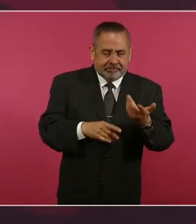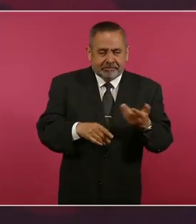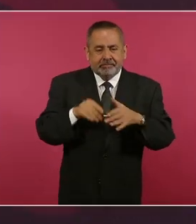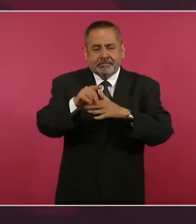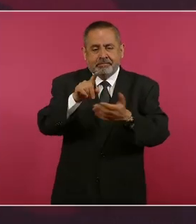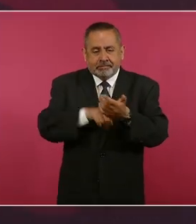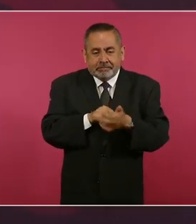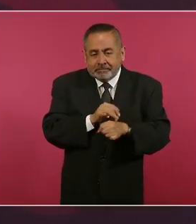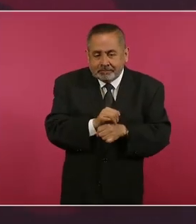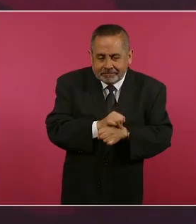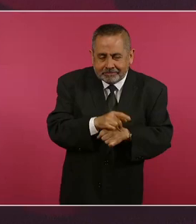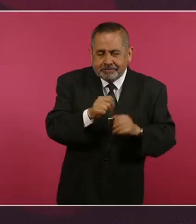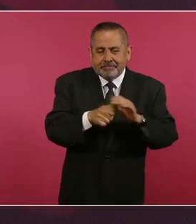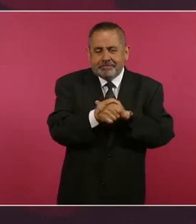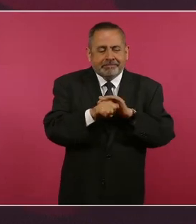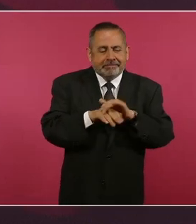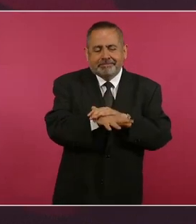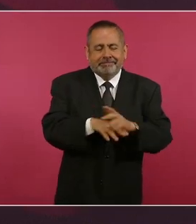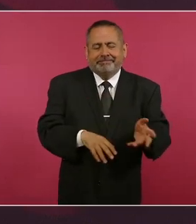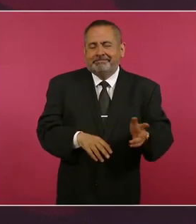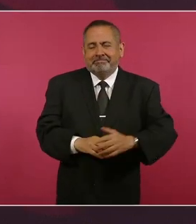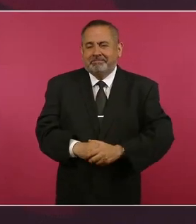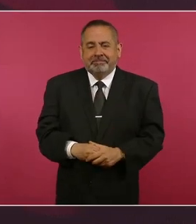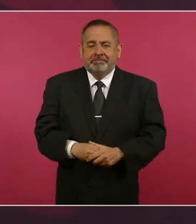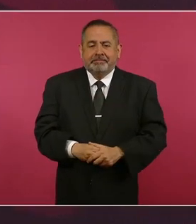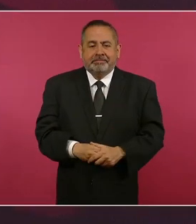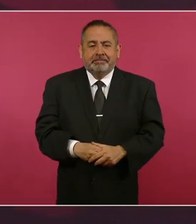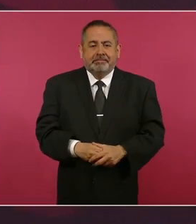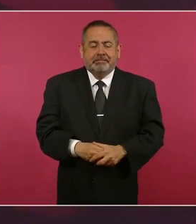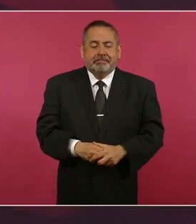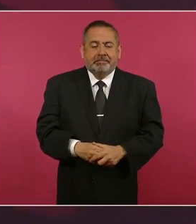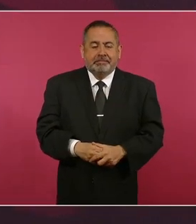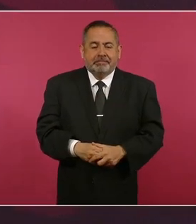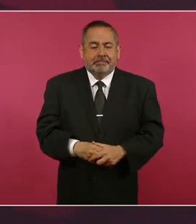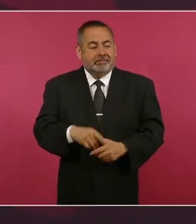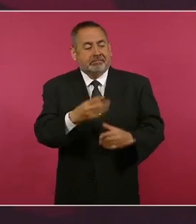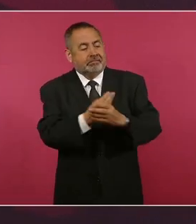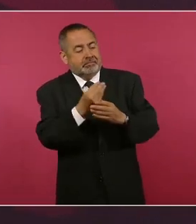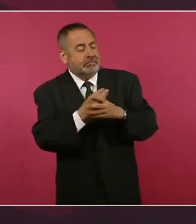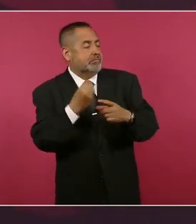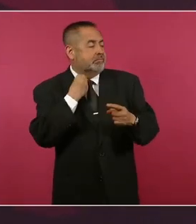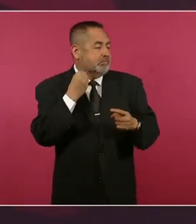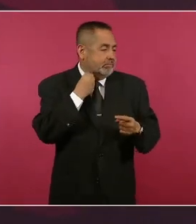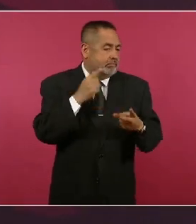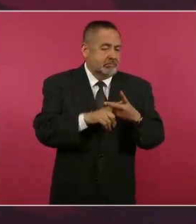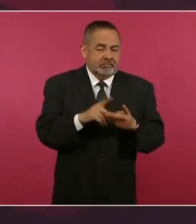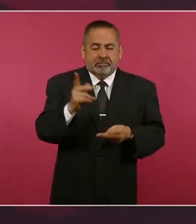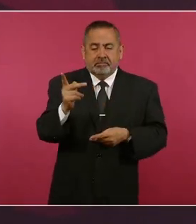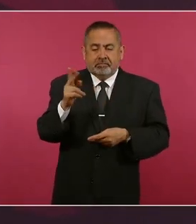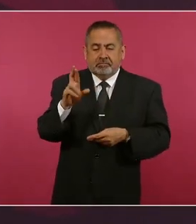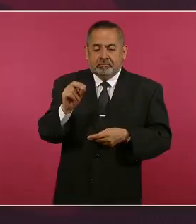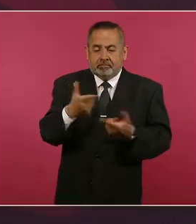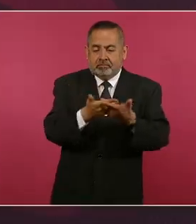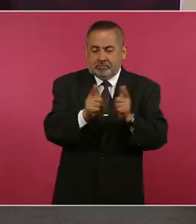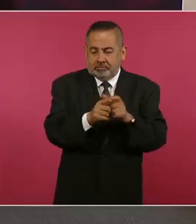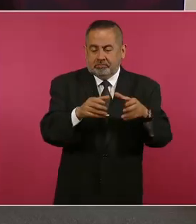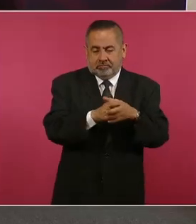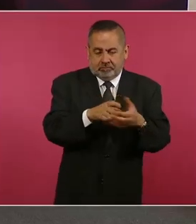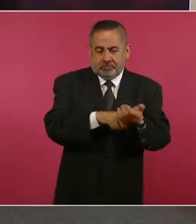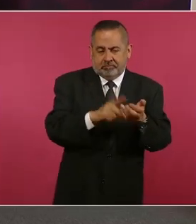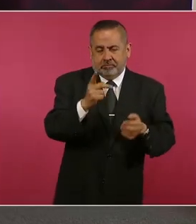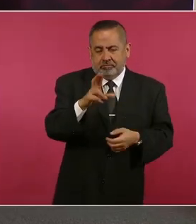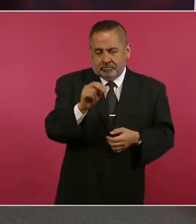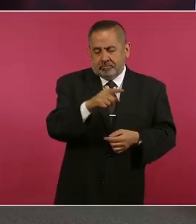atendiendo este asunto de Ayotzinapa, los abogados, los del PRO, sobre